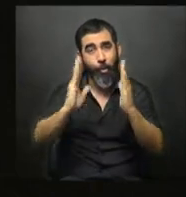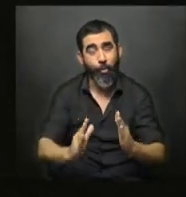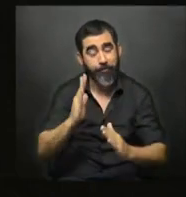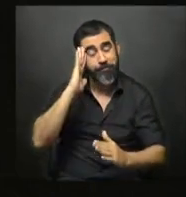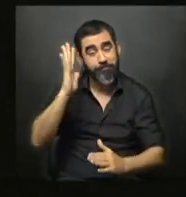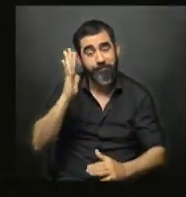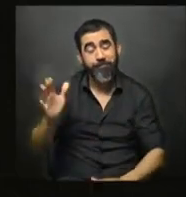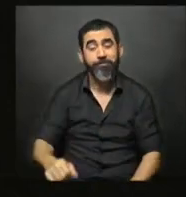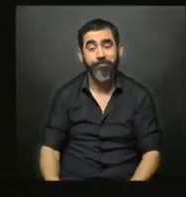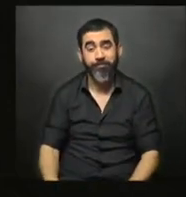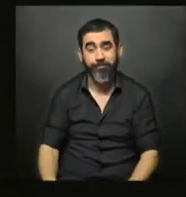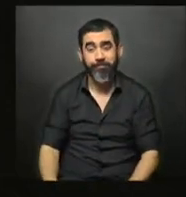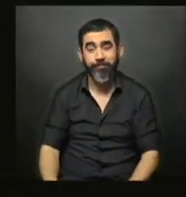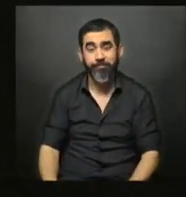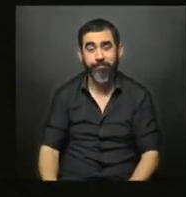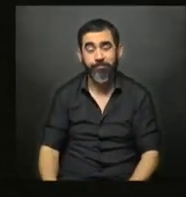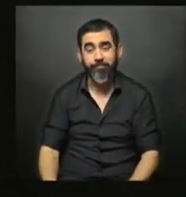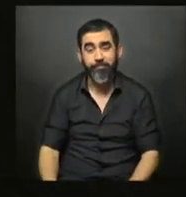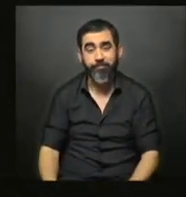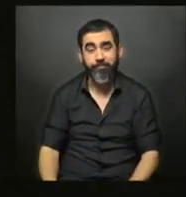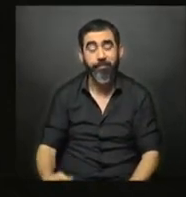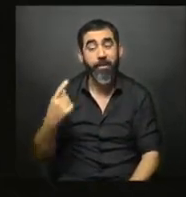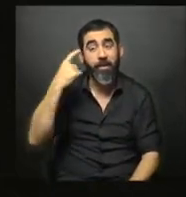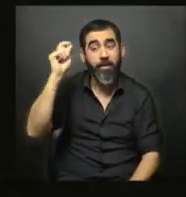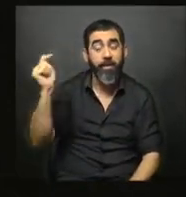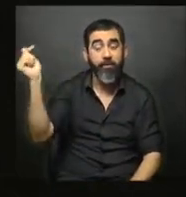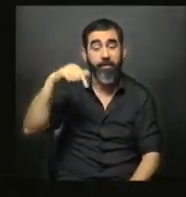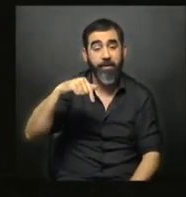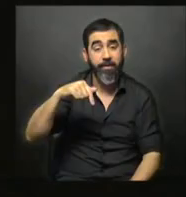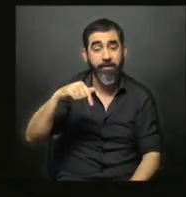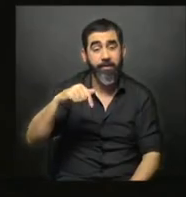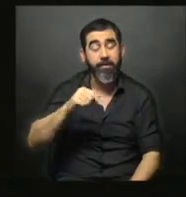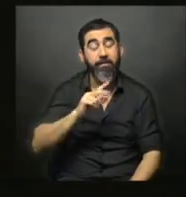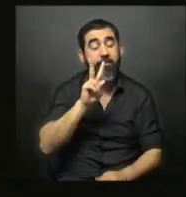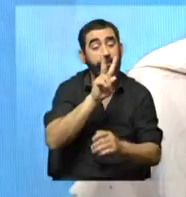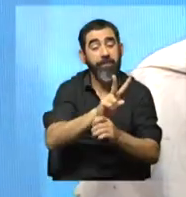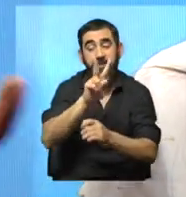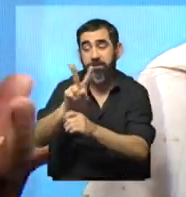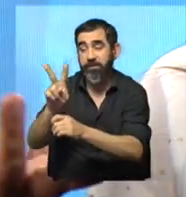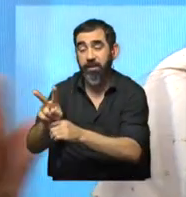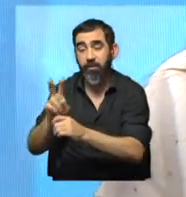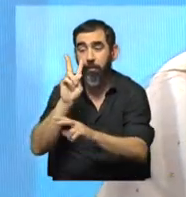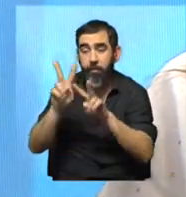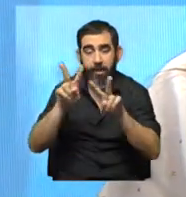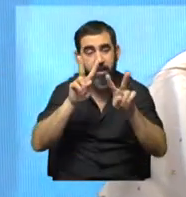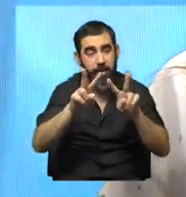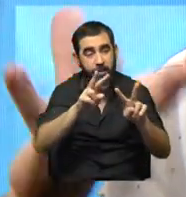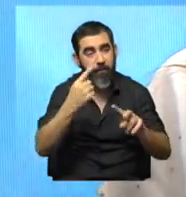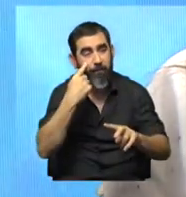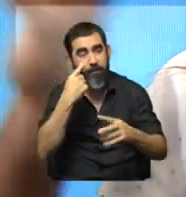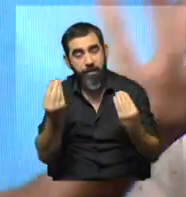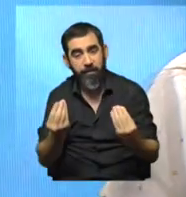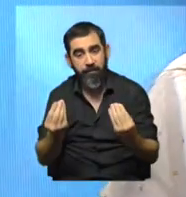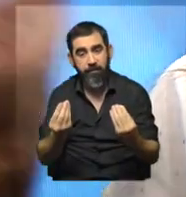la analogía que la inspiración sucedió recorriendo el instituto y viéndolo, viviéndolo. Entonces,